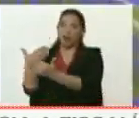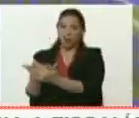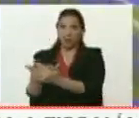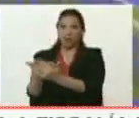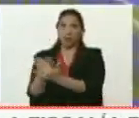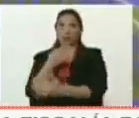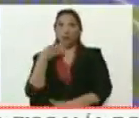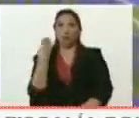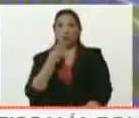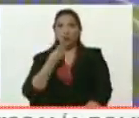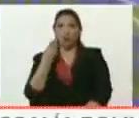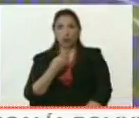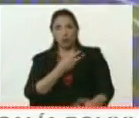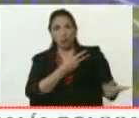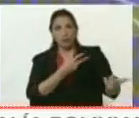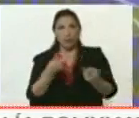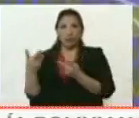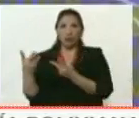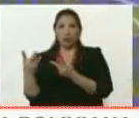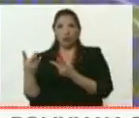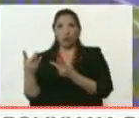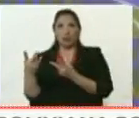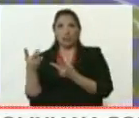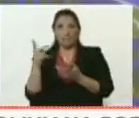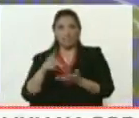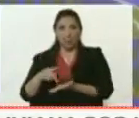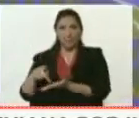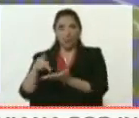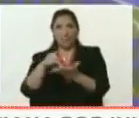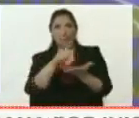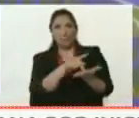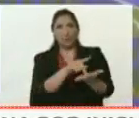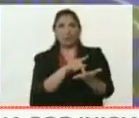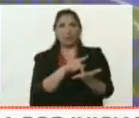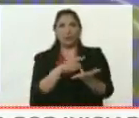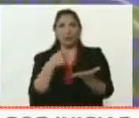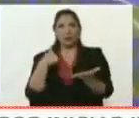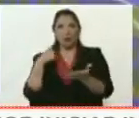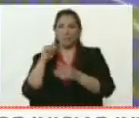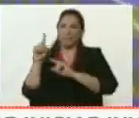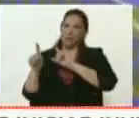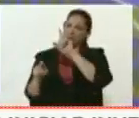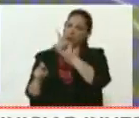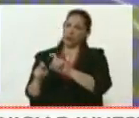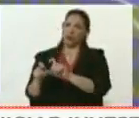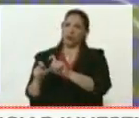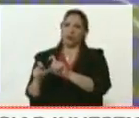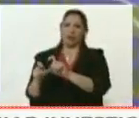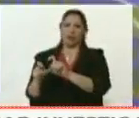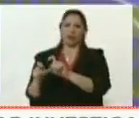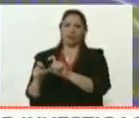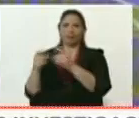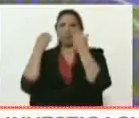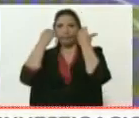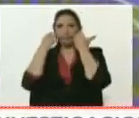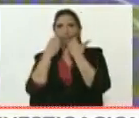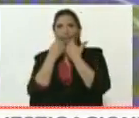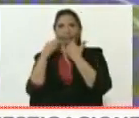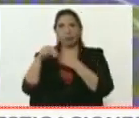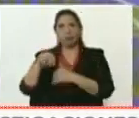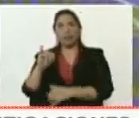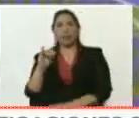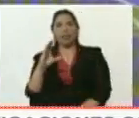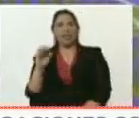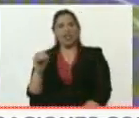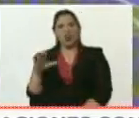la juventud que me ha invitado a participar. Y yo le pregunté a Nicolás Ernesto, Nico,